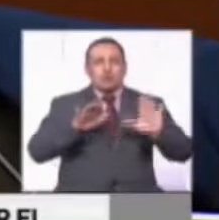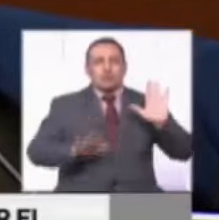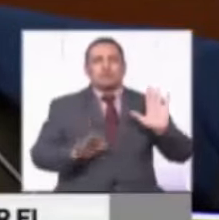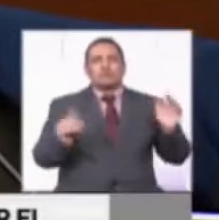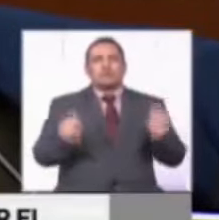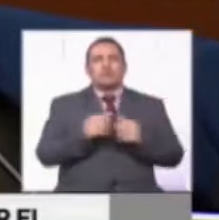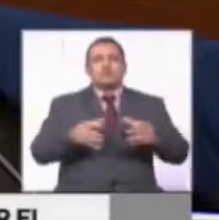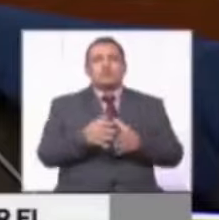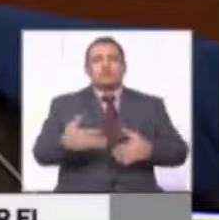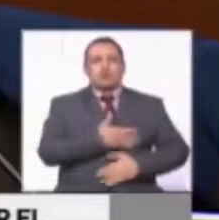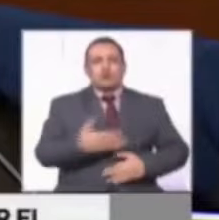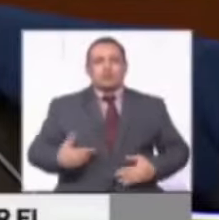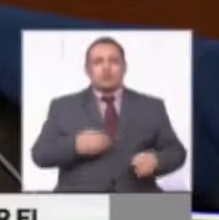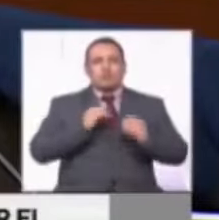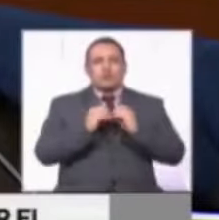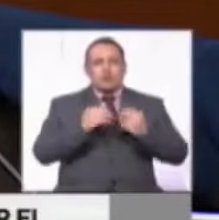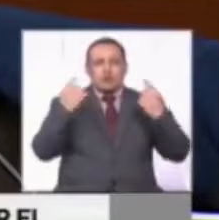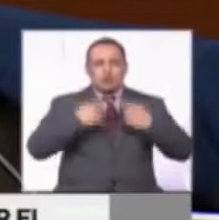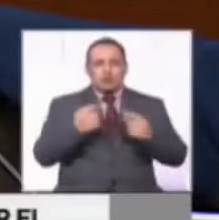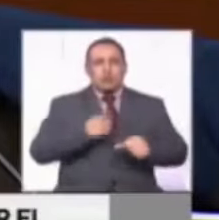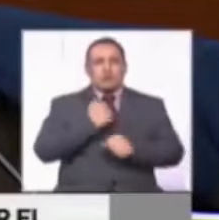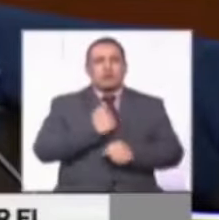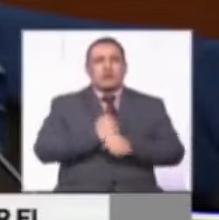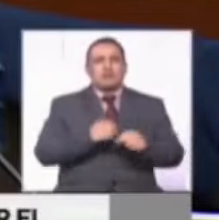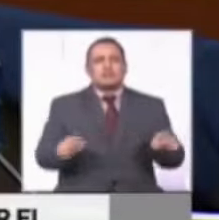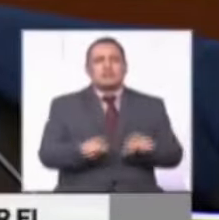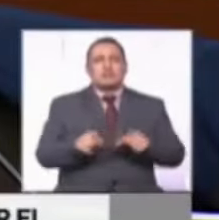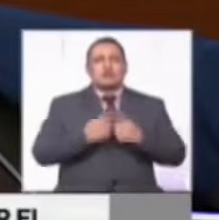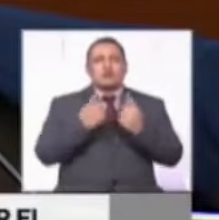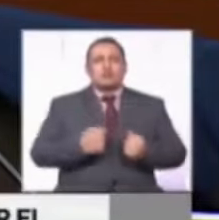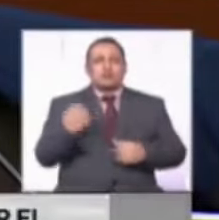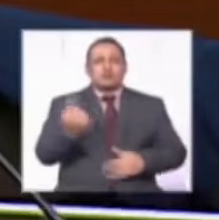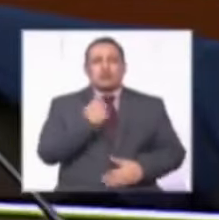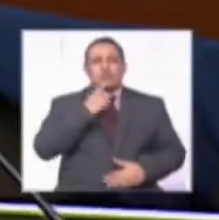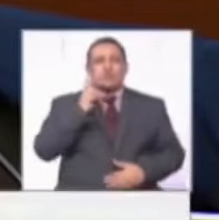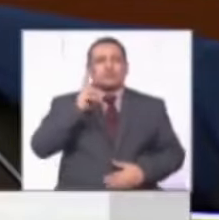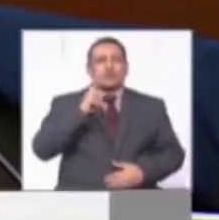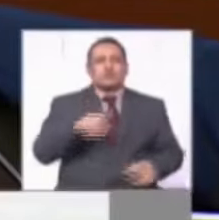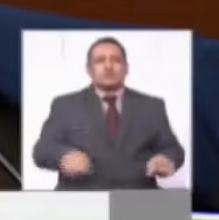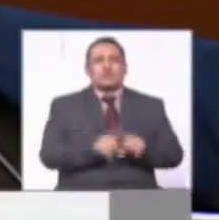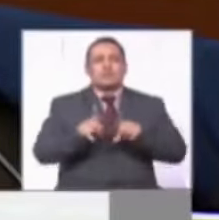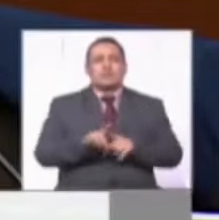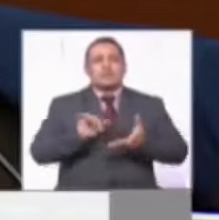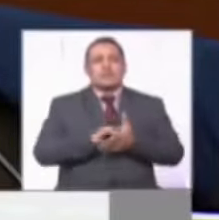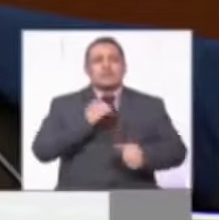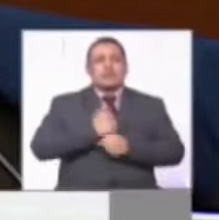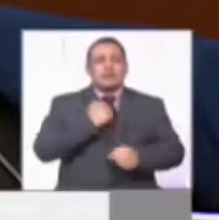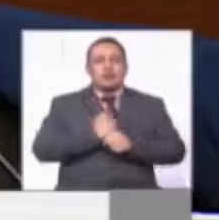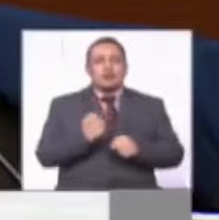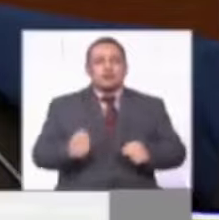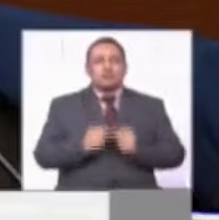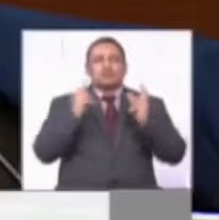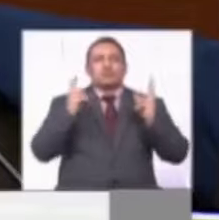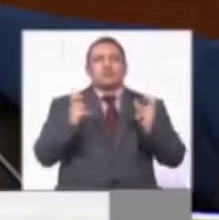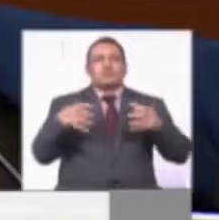del Estado por mejorar las condiciones laborales y económicas de los docentes, quienes desempeñan un